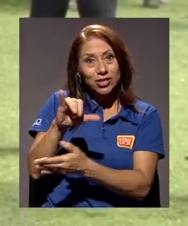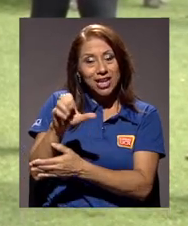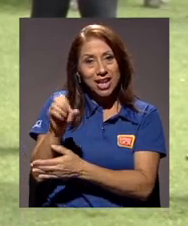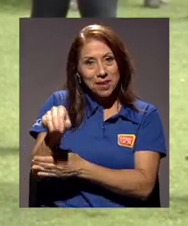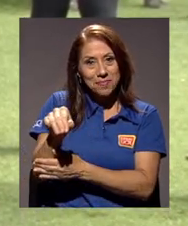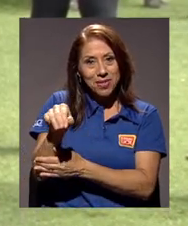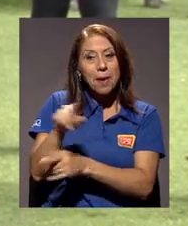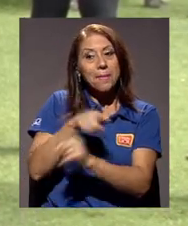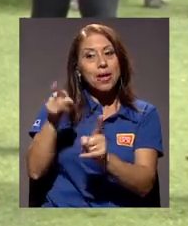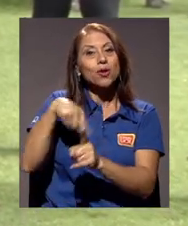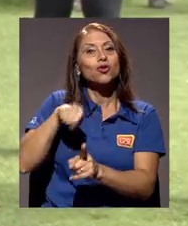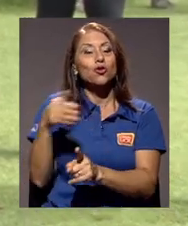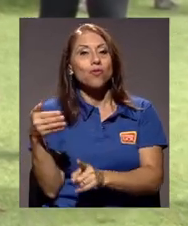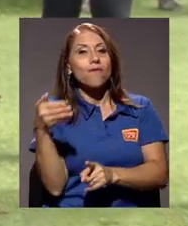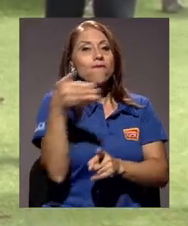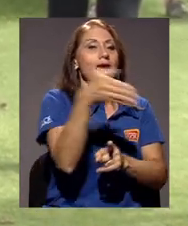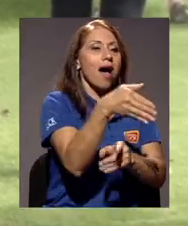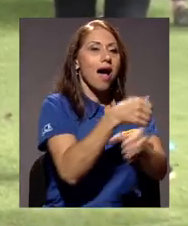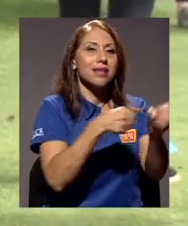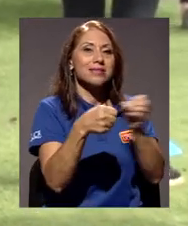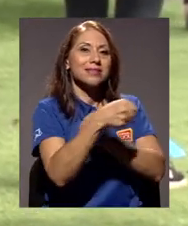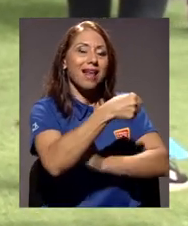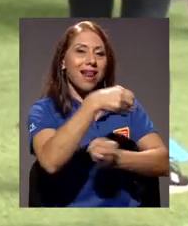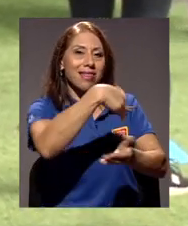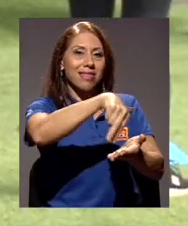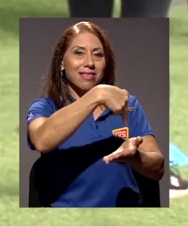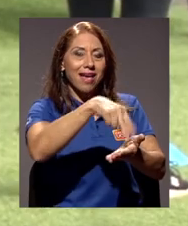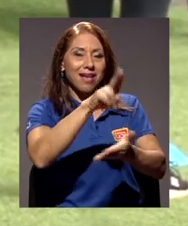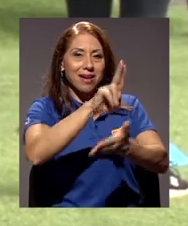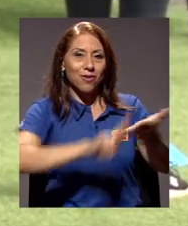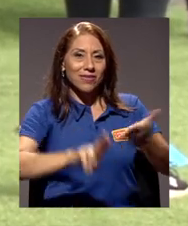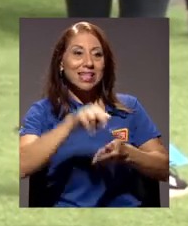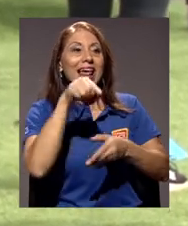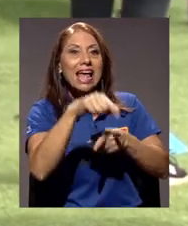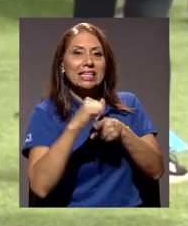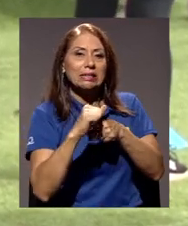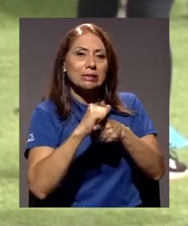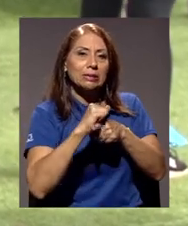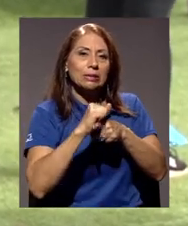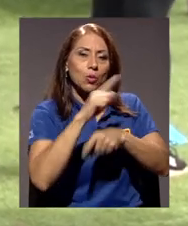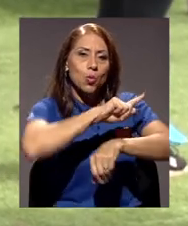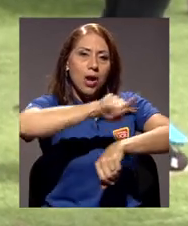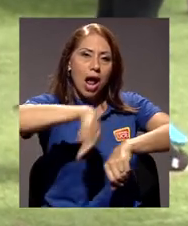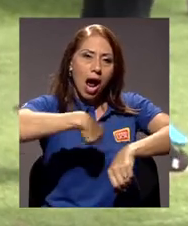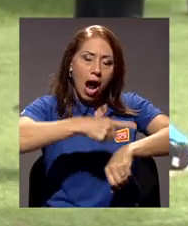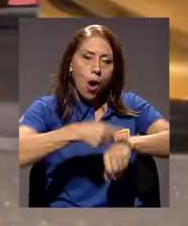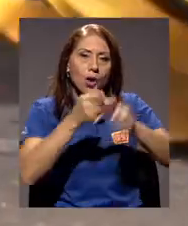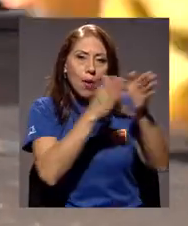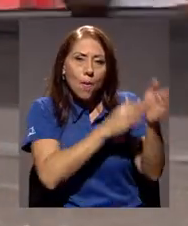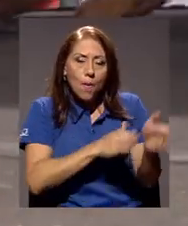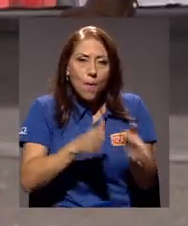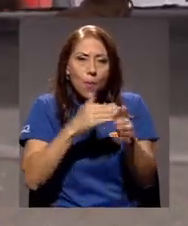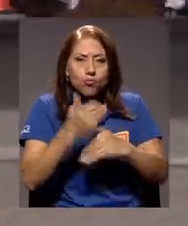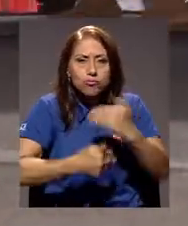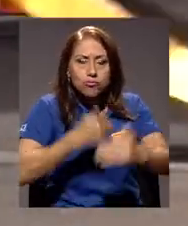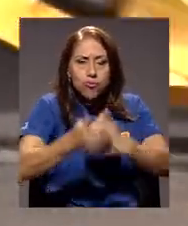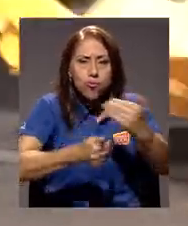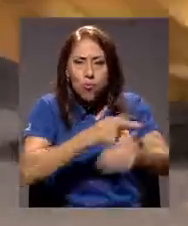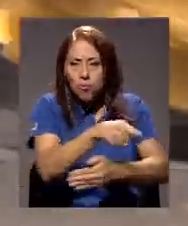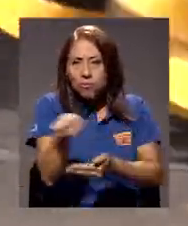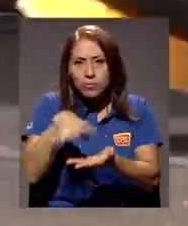de danza de la universidad y ahí nosotros los preparamos durante una hora en un proceso de lo que ellos puedan